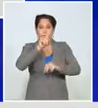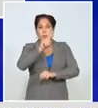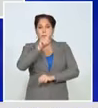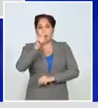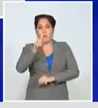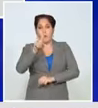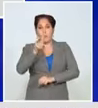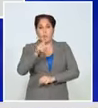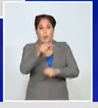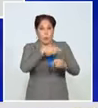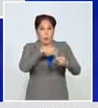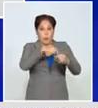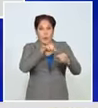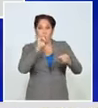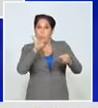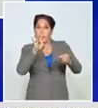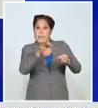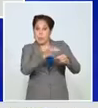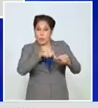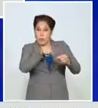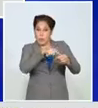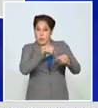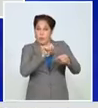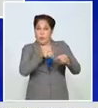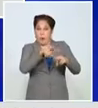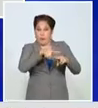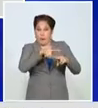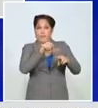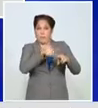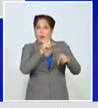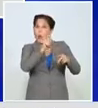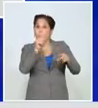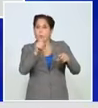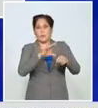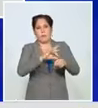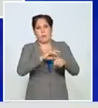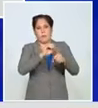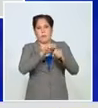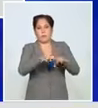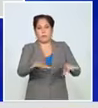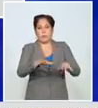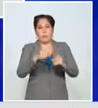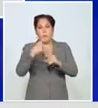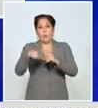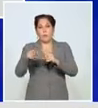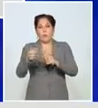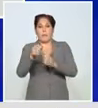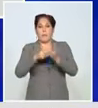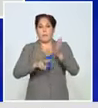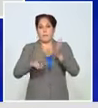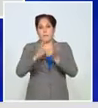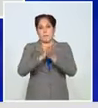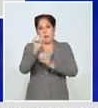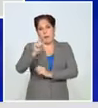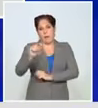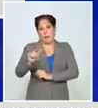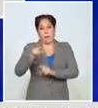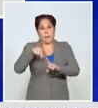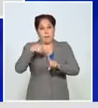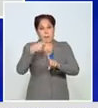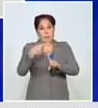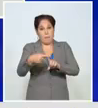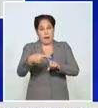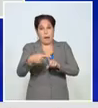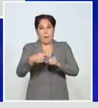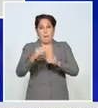12 municipios, de sus 15 municipios, y la provincia de Mayabeque con el municipio de